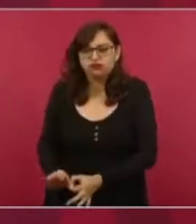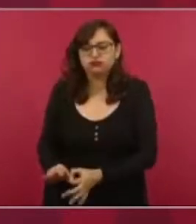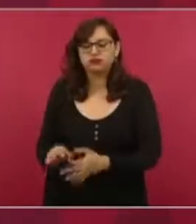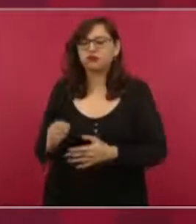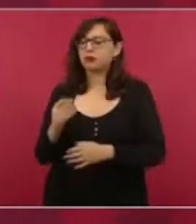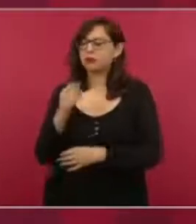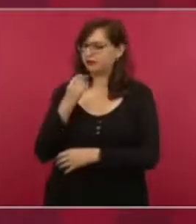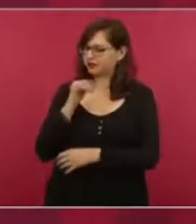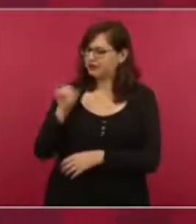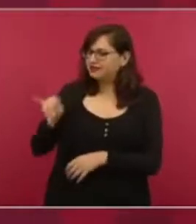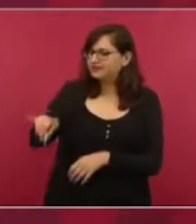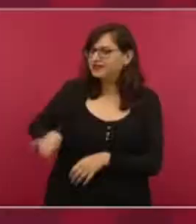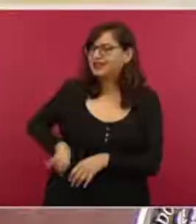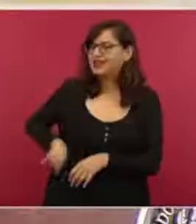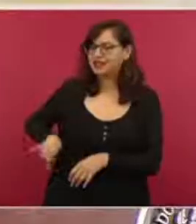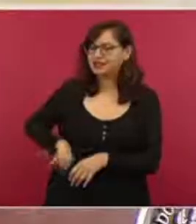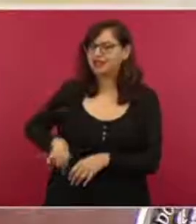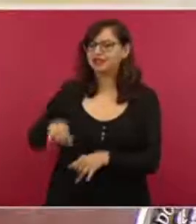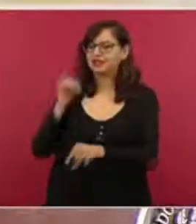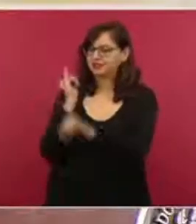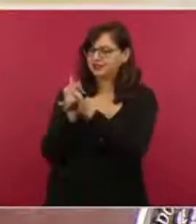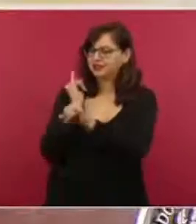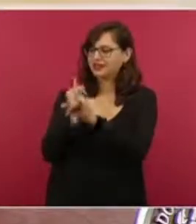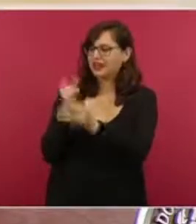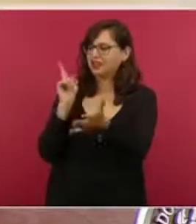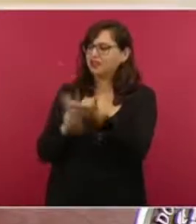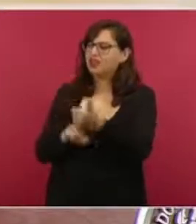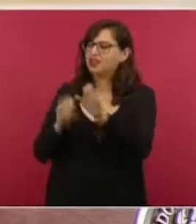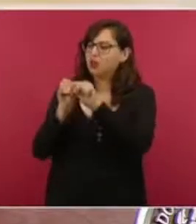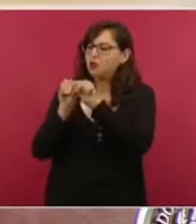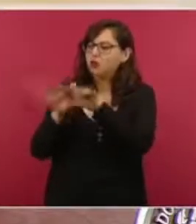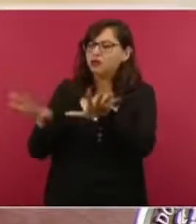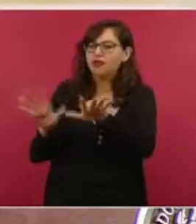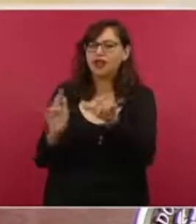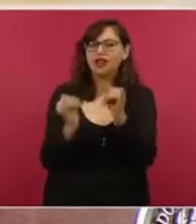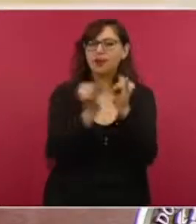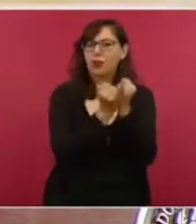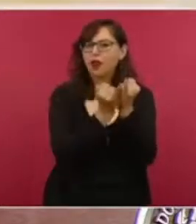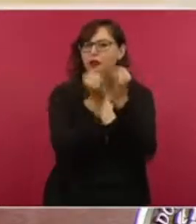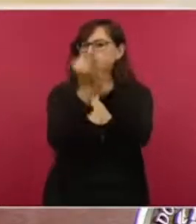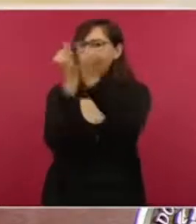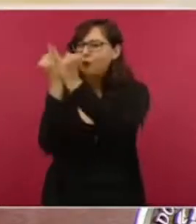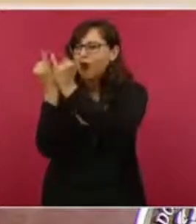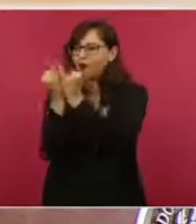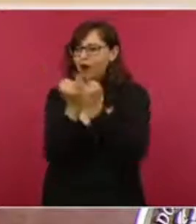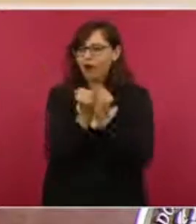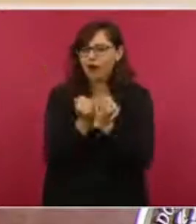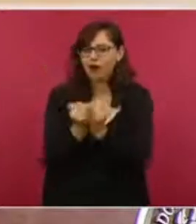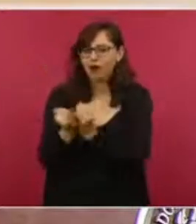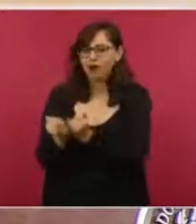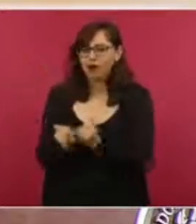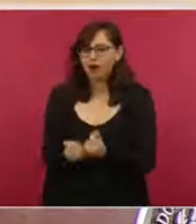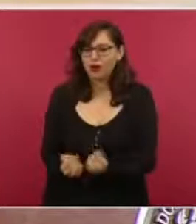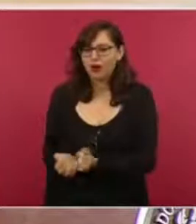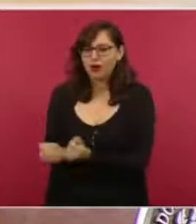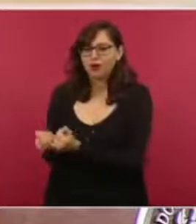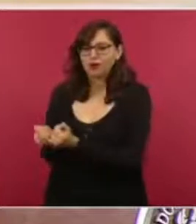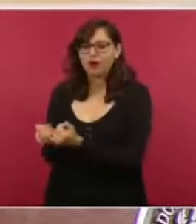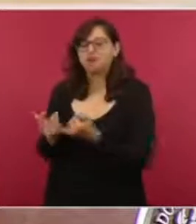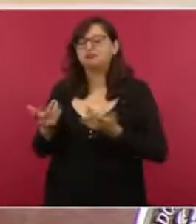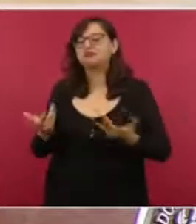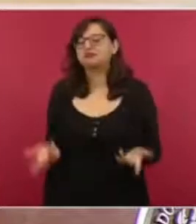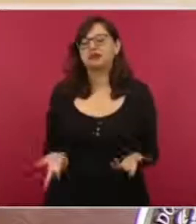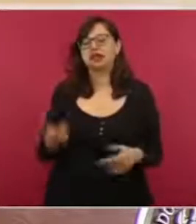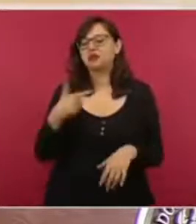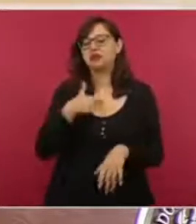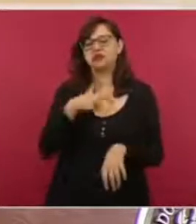Sería bueno, porque yo no tengo tiempo para eso, ni en general tenemos tiempo y